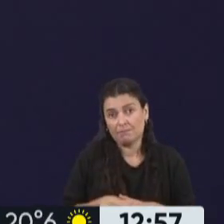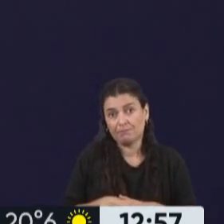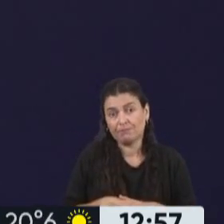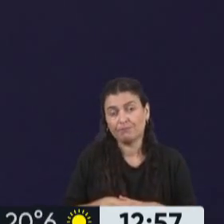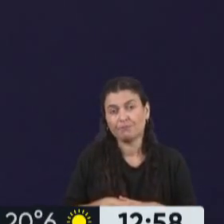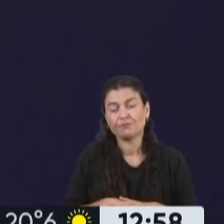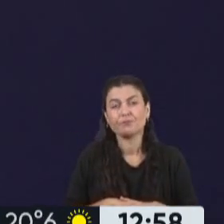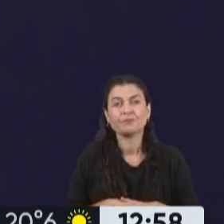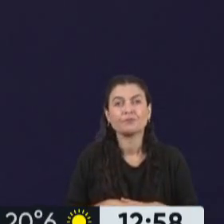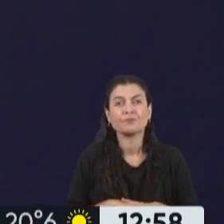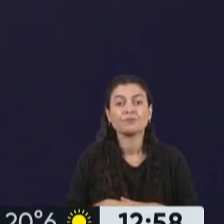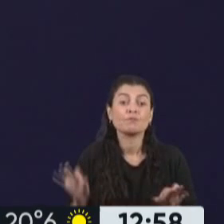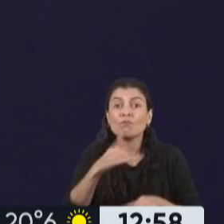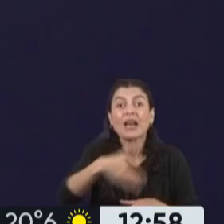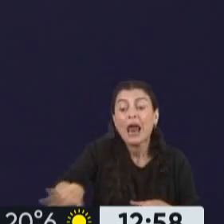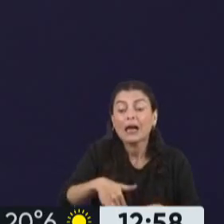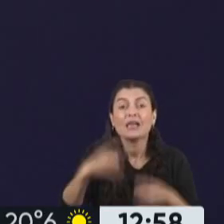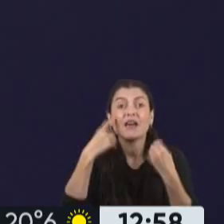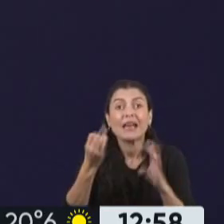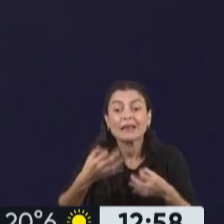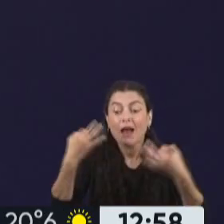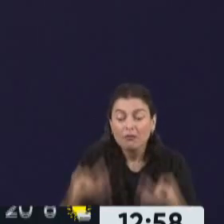calle, ¿no? O en la vía pública.